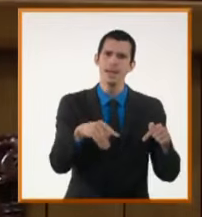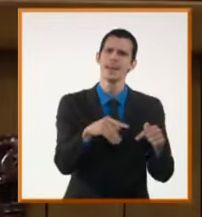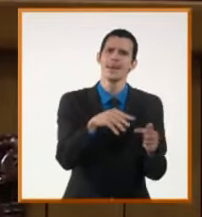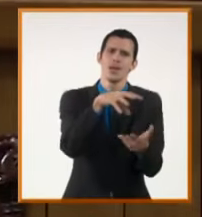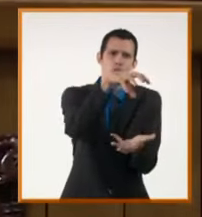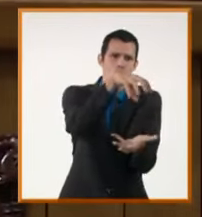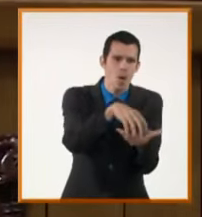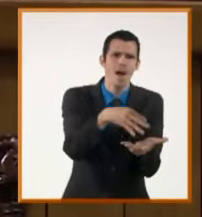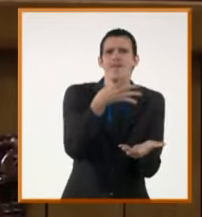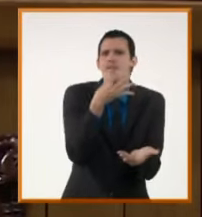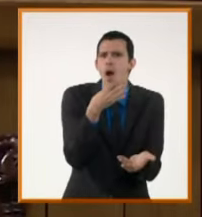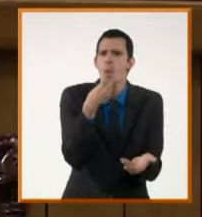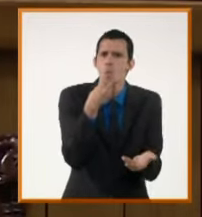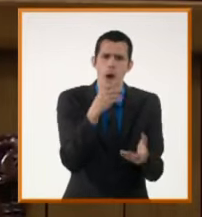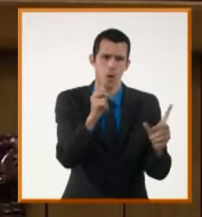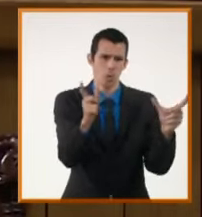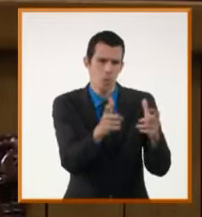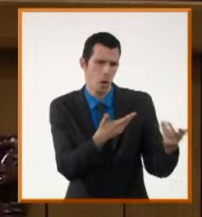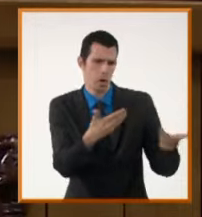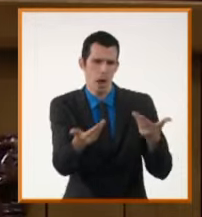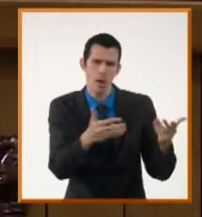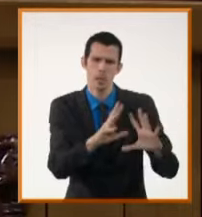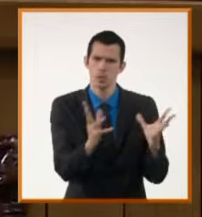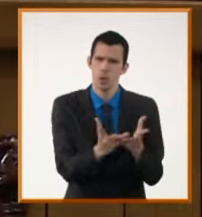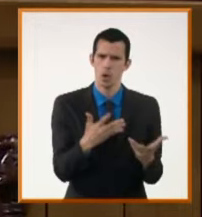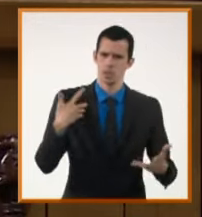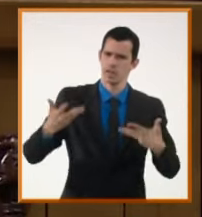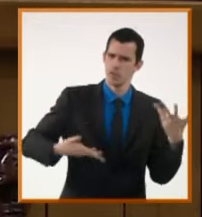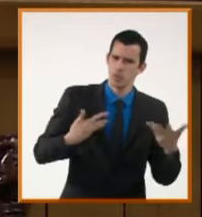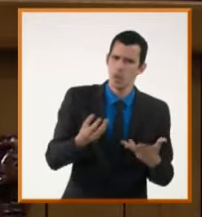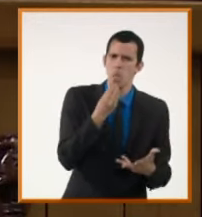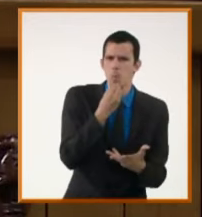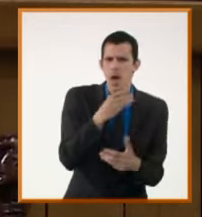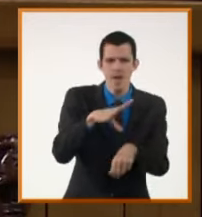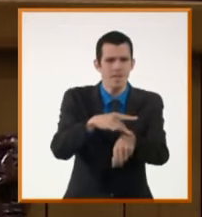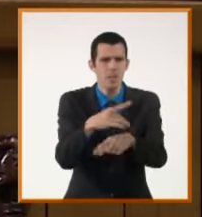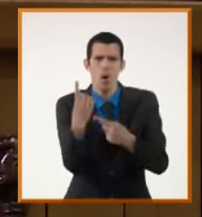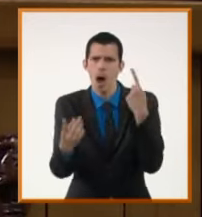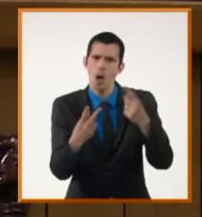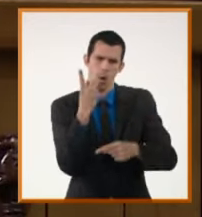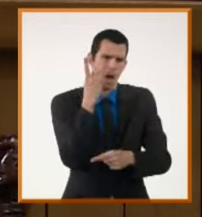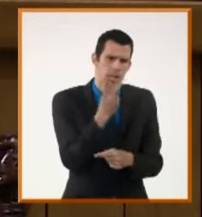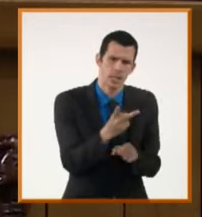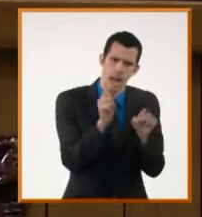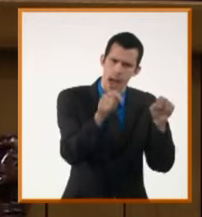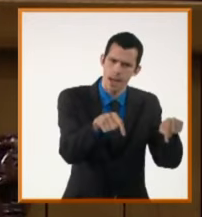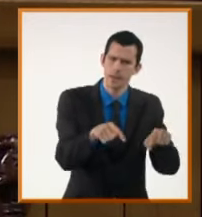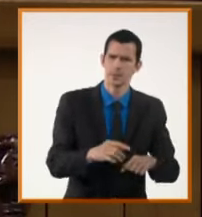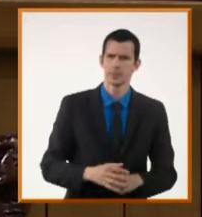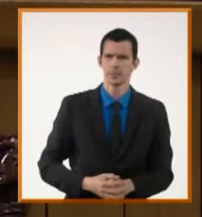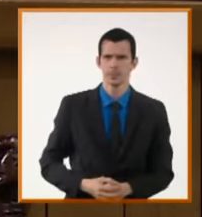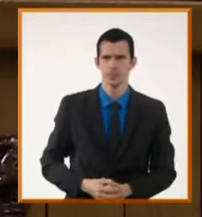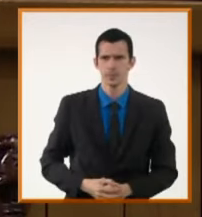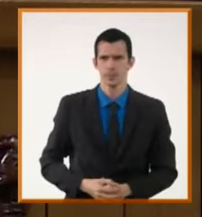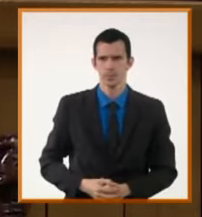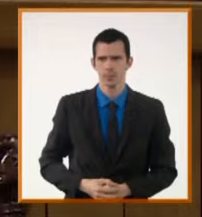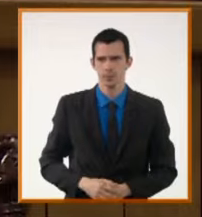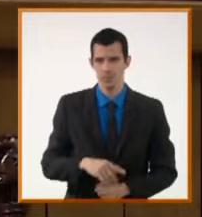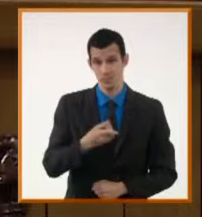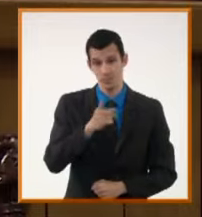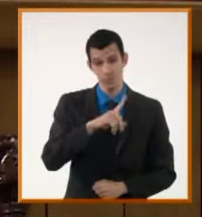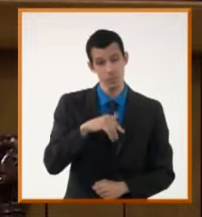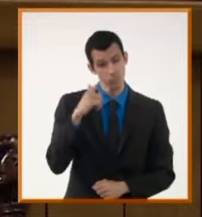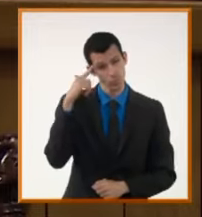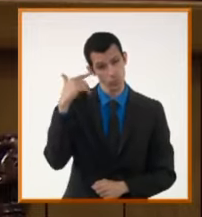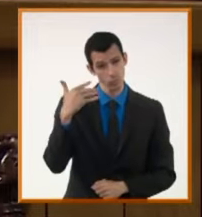se puedan atender todas las instituciones con atención social. Discutimos ayer con fuerza las insatisfacciones con